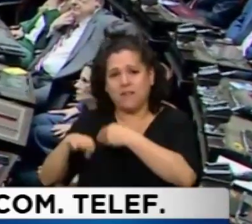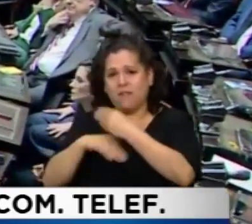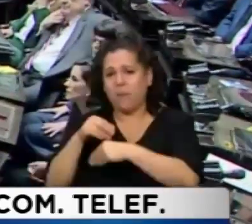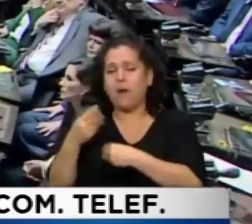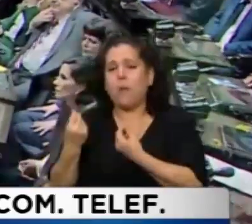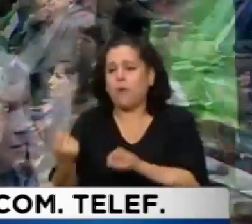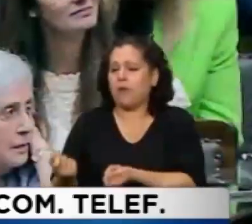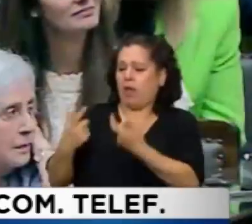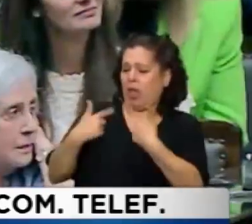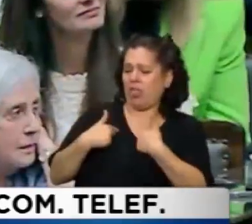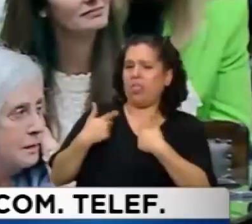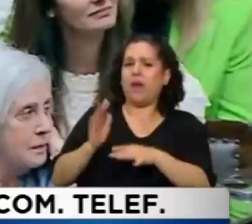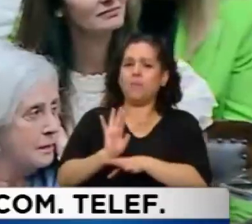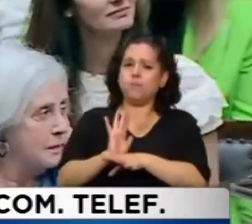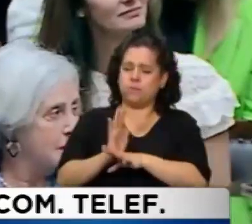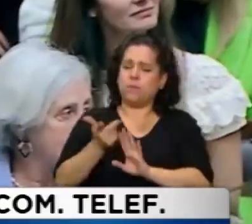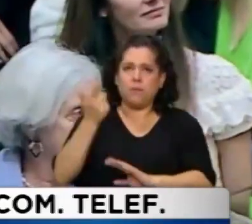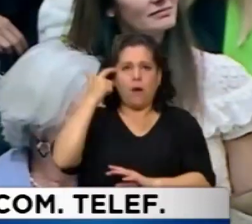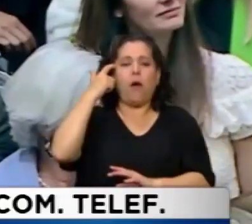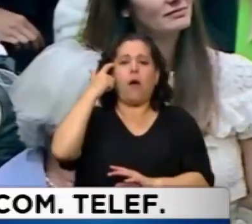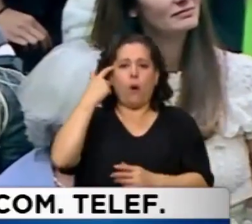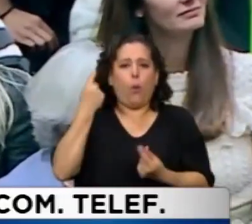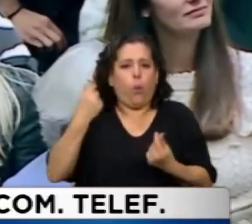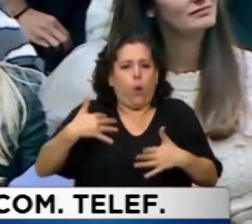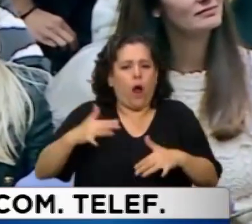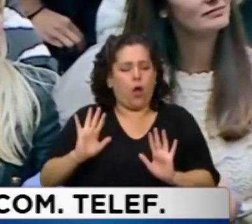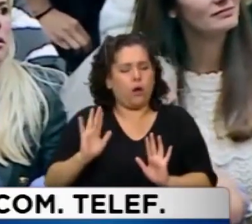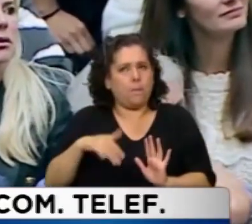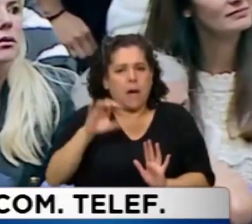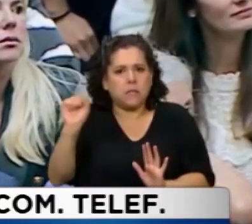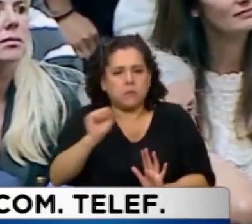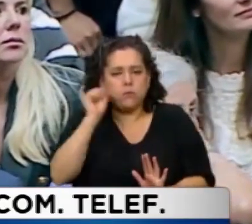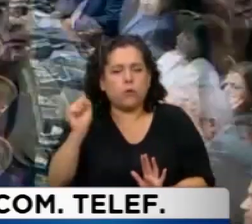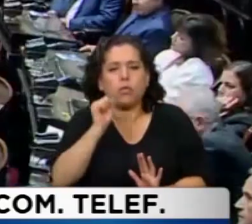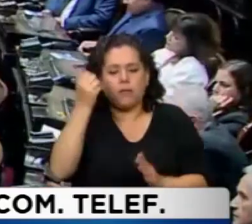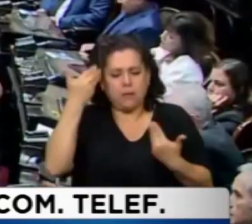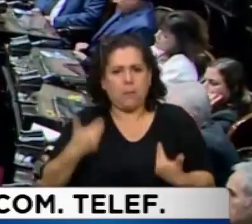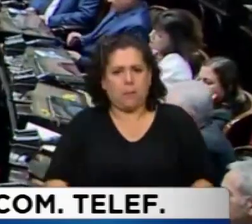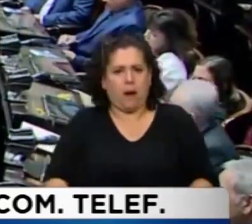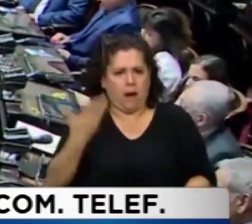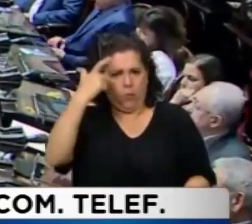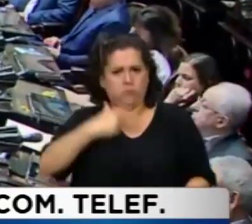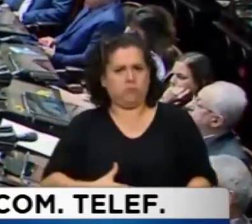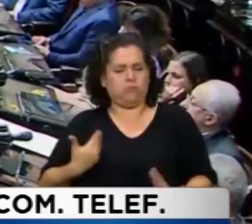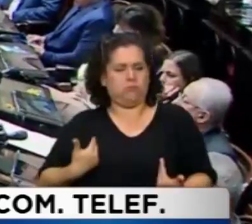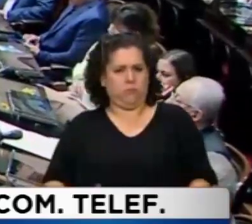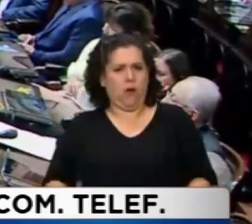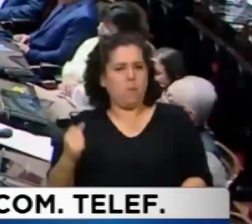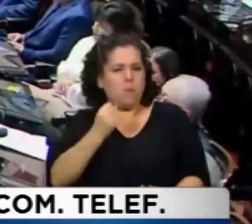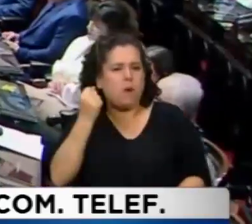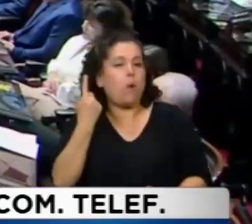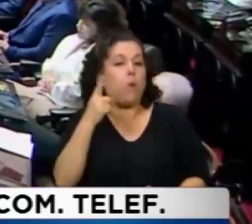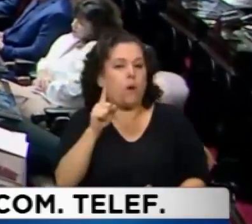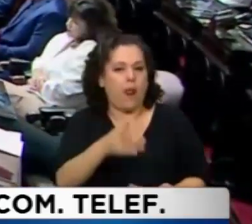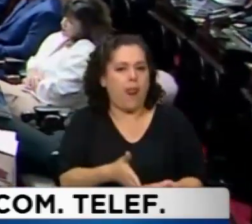buscará, digamos, alguna modificación. También, digamos, los otros sectores, que me refiero a Unión por la Patria. Y bueno, yo creo